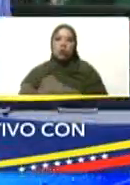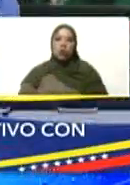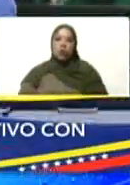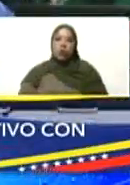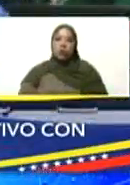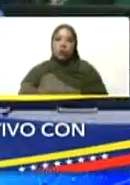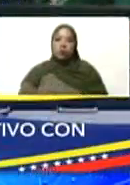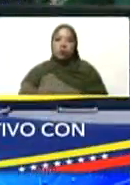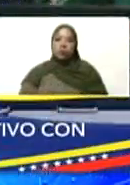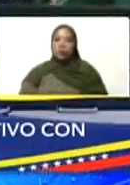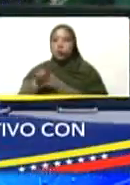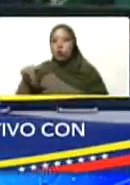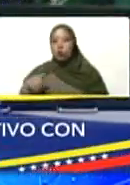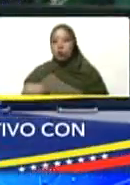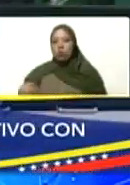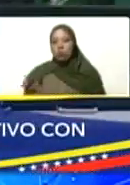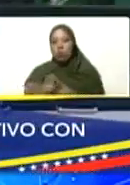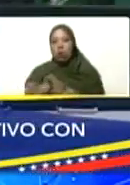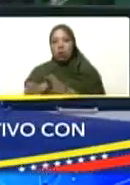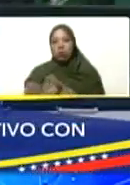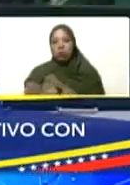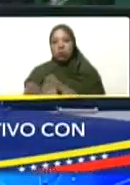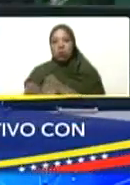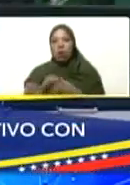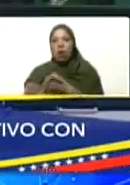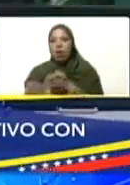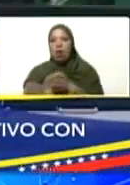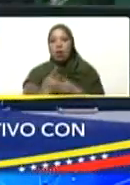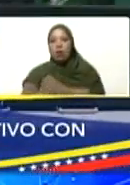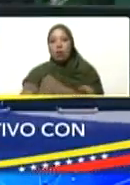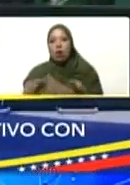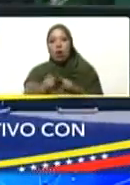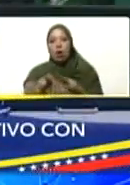Y ahora lo decimos nosotros, de la misma forma.